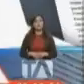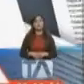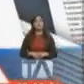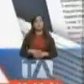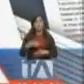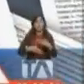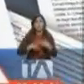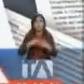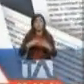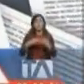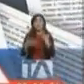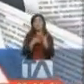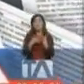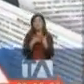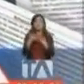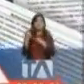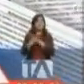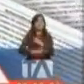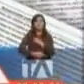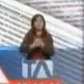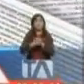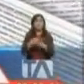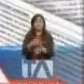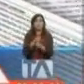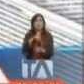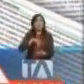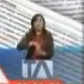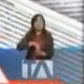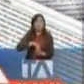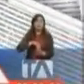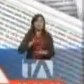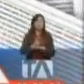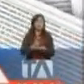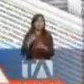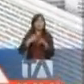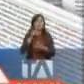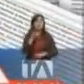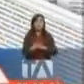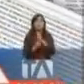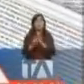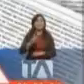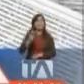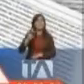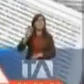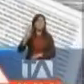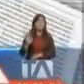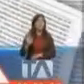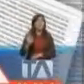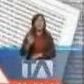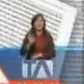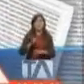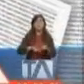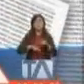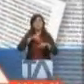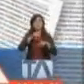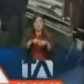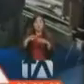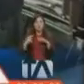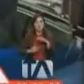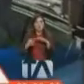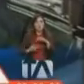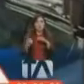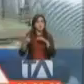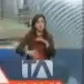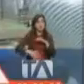Un proceso penal por delitos contra la seguridad interior del Estado, iniciado en 2009, reveló que alrededor de la construcción de la hidroeléctrica